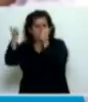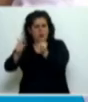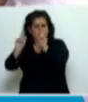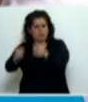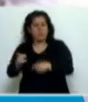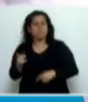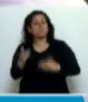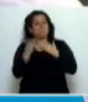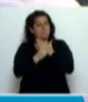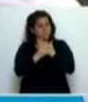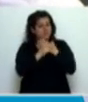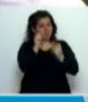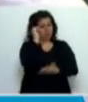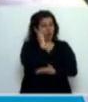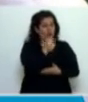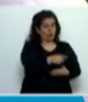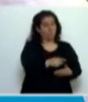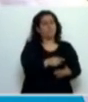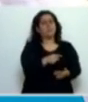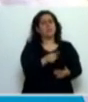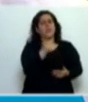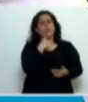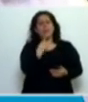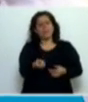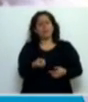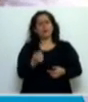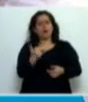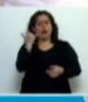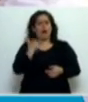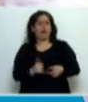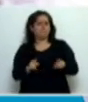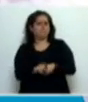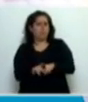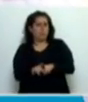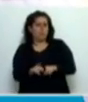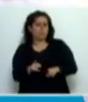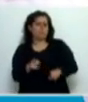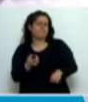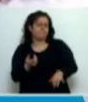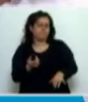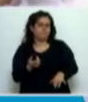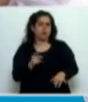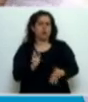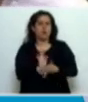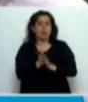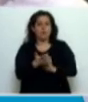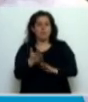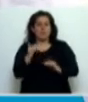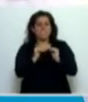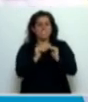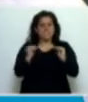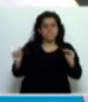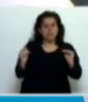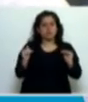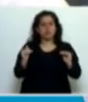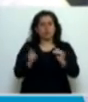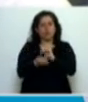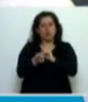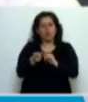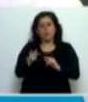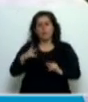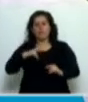ministro Kicillof habló sobre la dicotomía o la antinomia entre estatización y